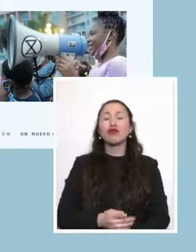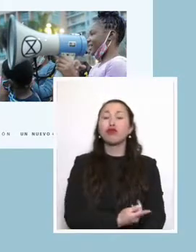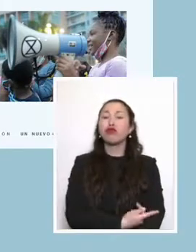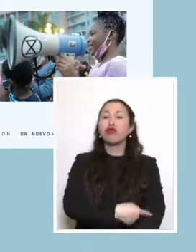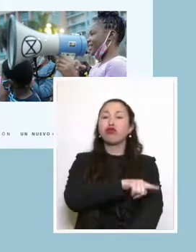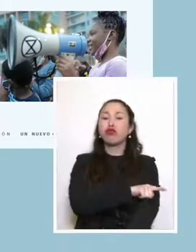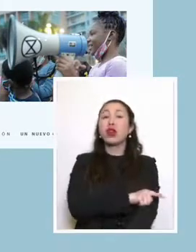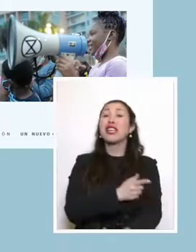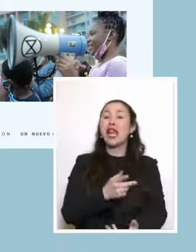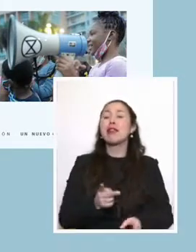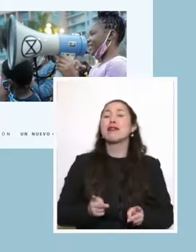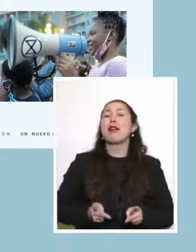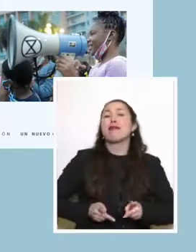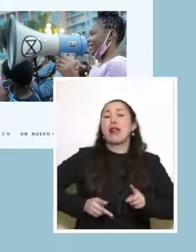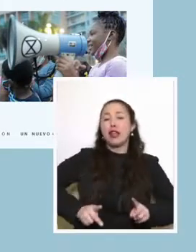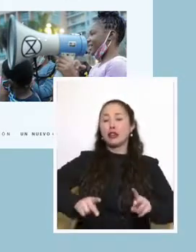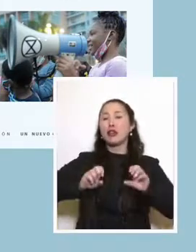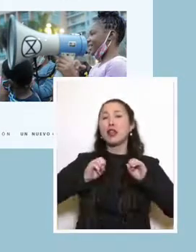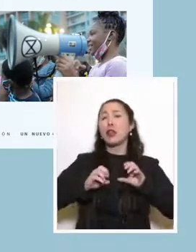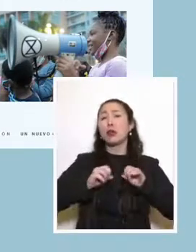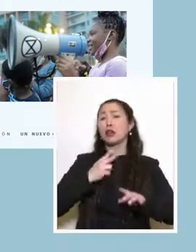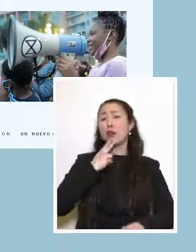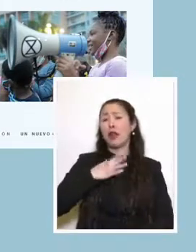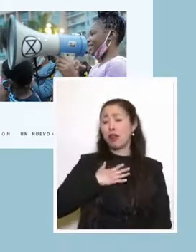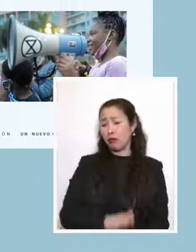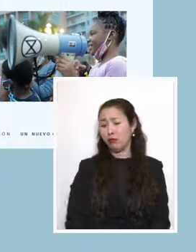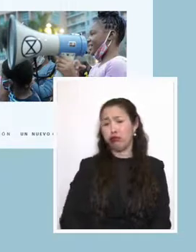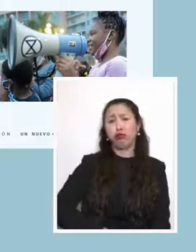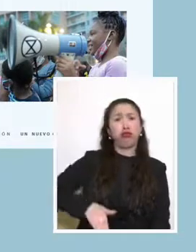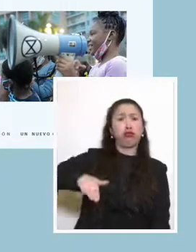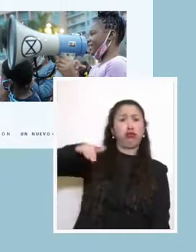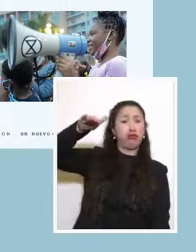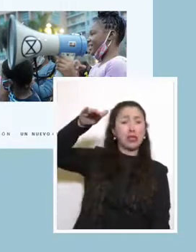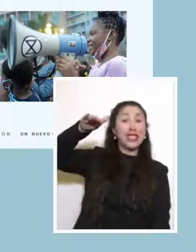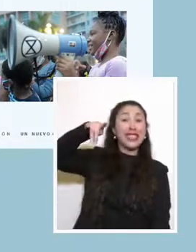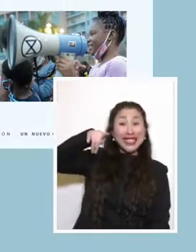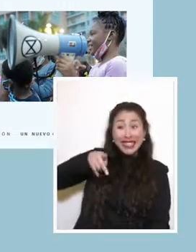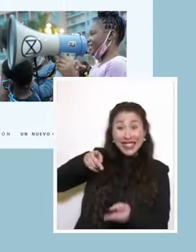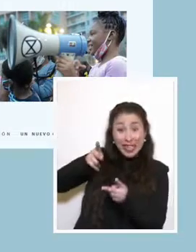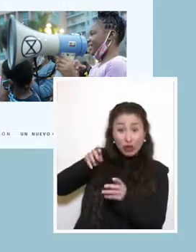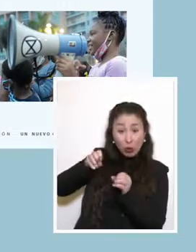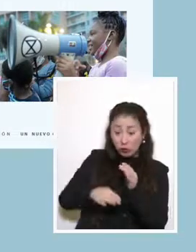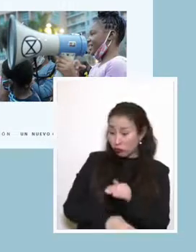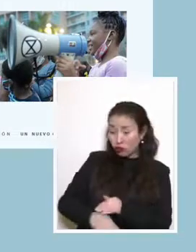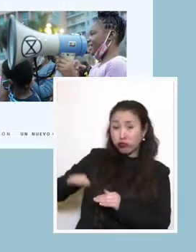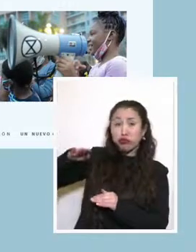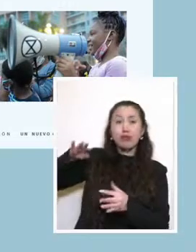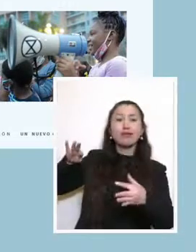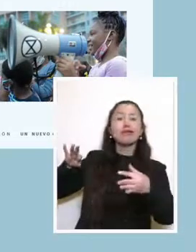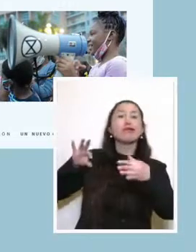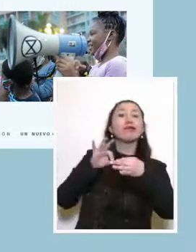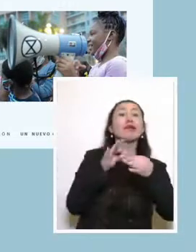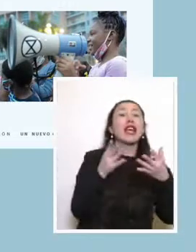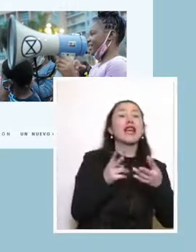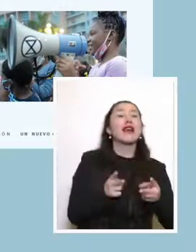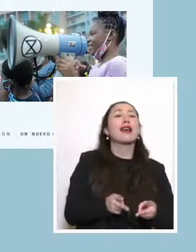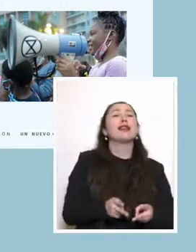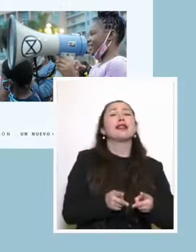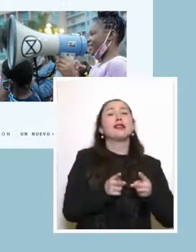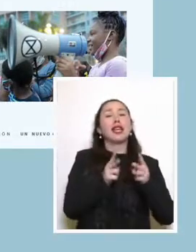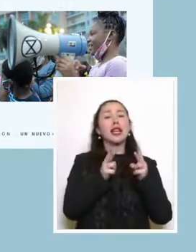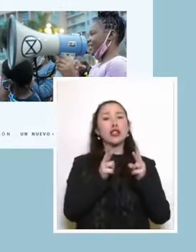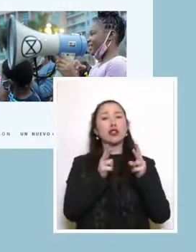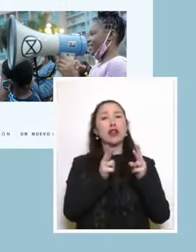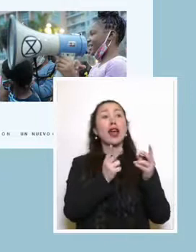a lo largo y lo ancho de la vida y relacionar este derecho a la educación con el derecho a